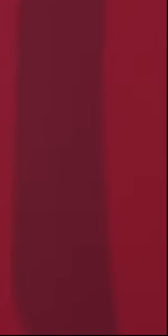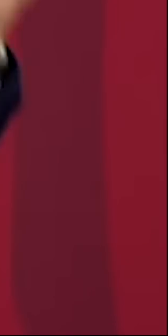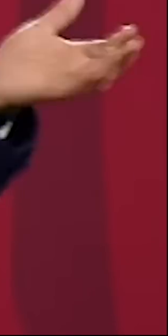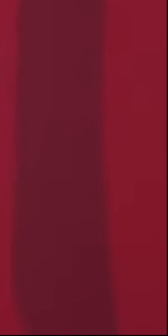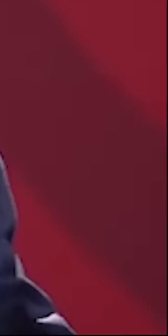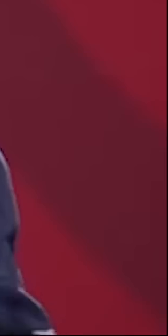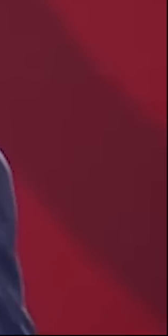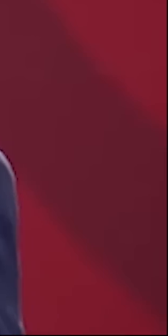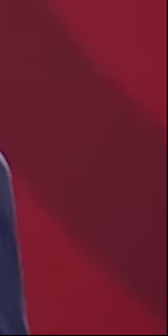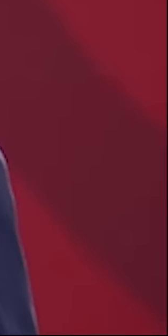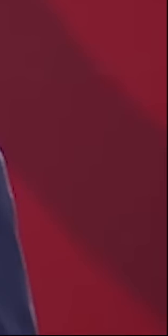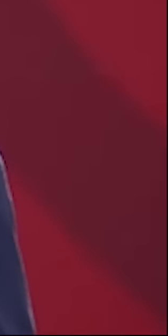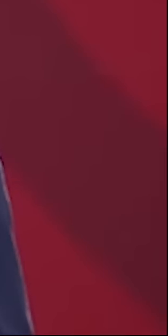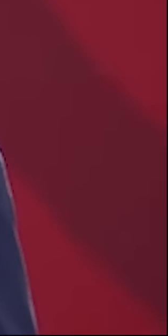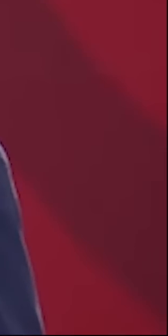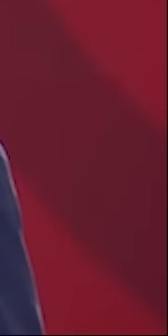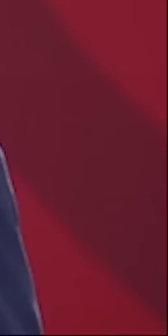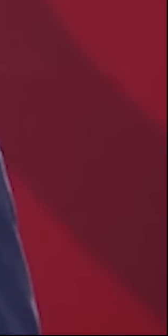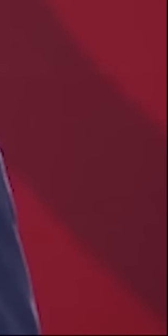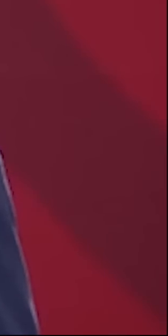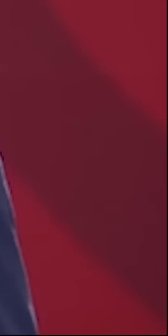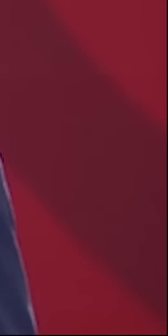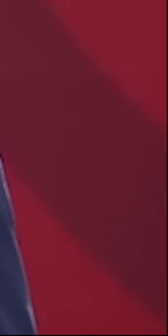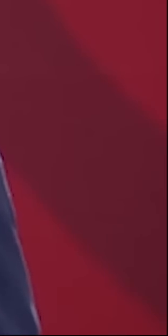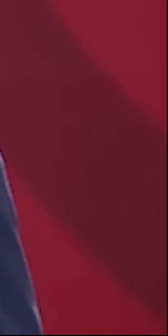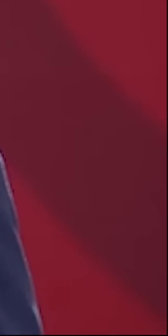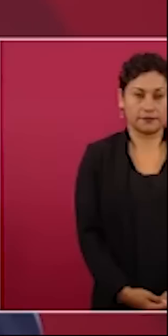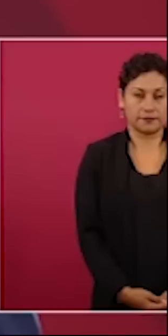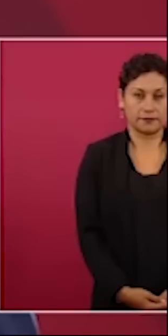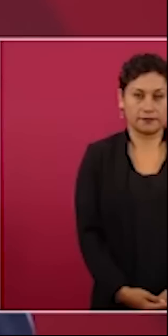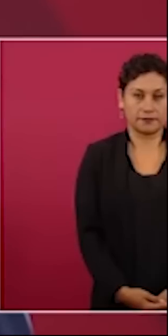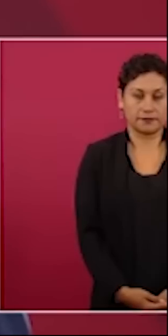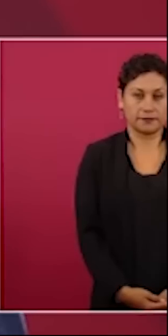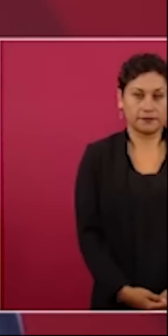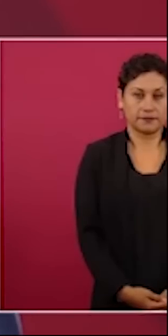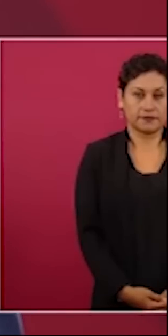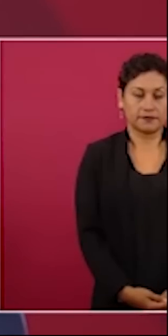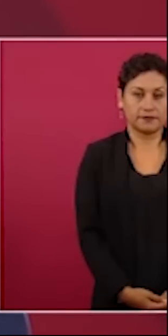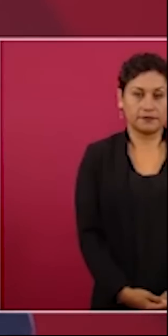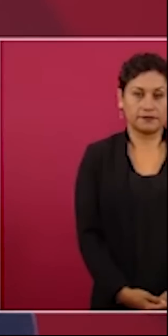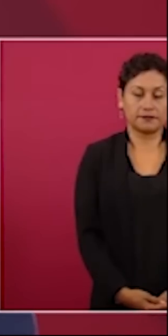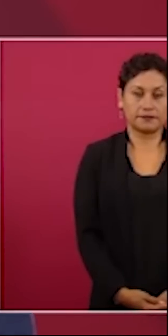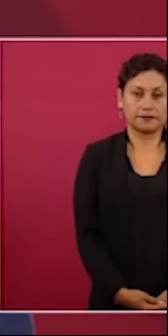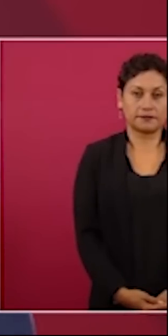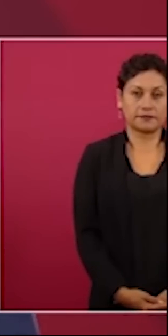ya hemos los